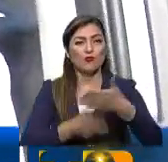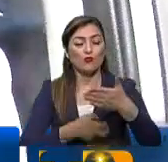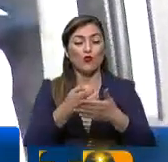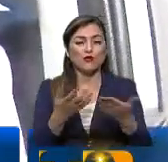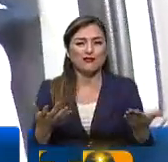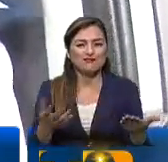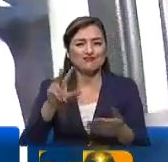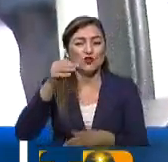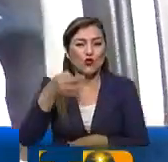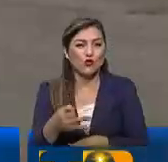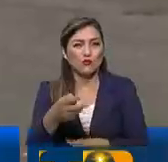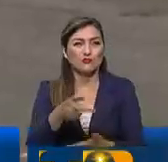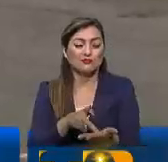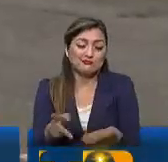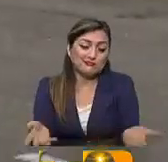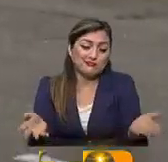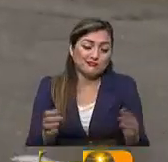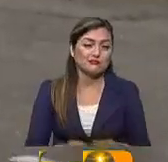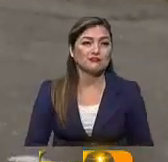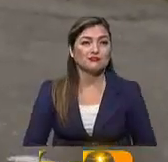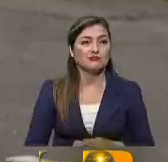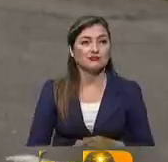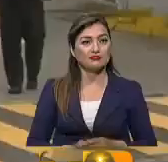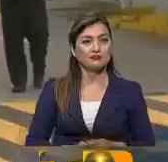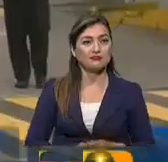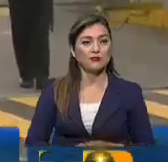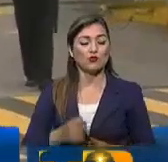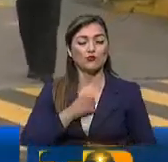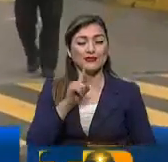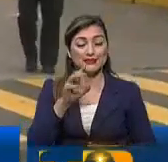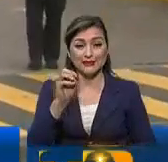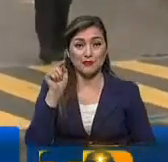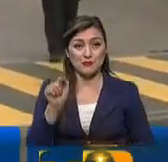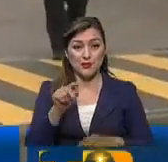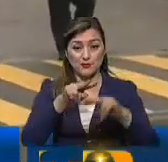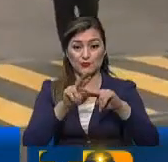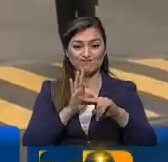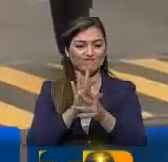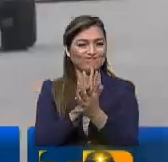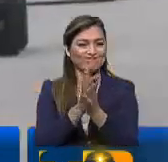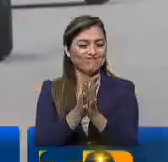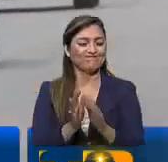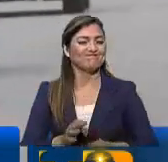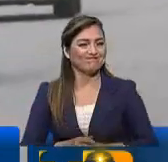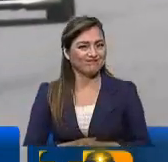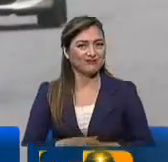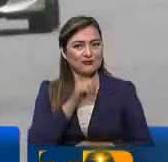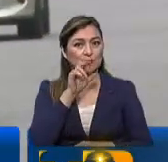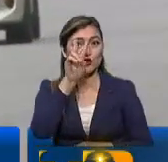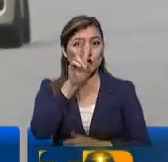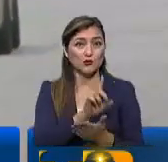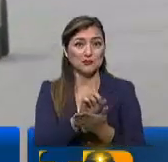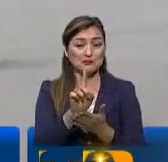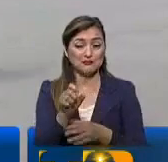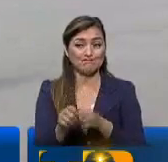con lo que es, se tiene que pagar, está bien. Él es el dueño de uno de los 100.000 vehículos que no ha pasado esta revisión, pese a que solo quedan 2 semanas para